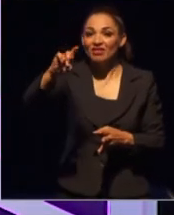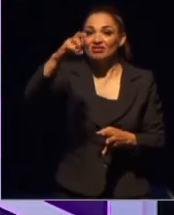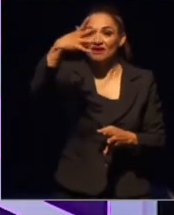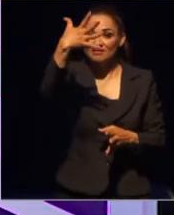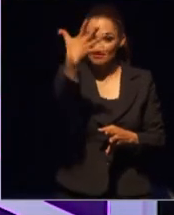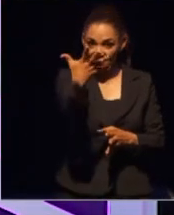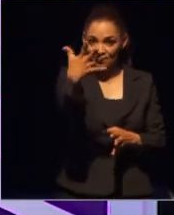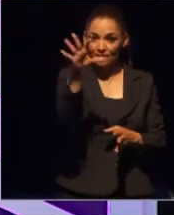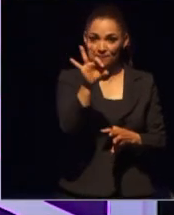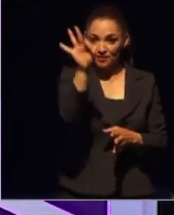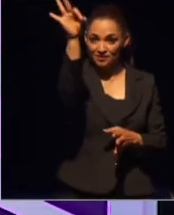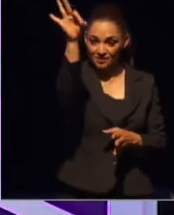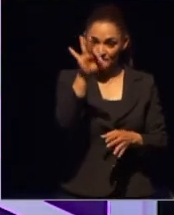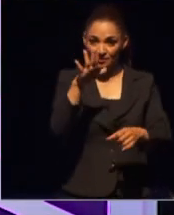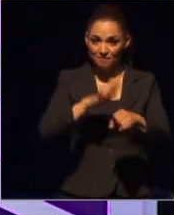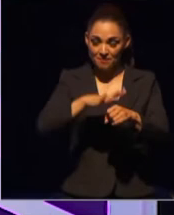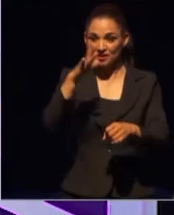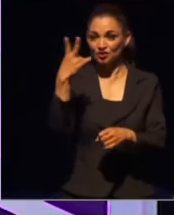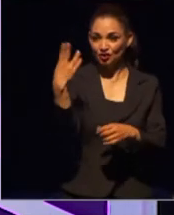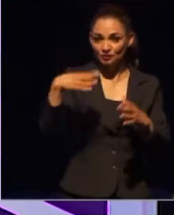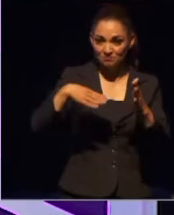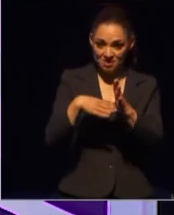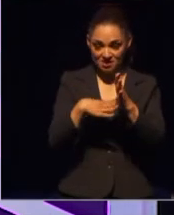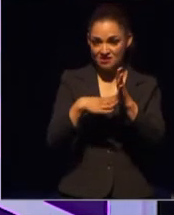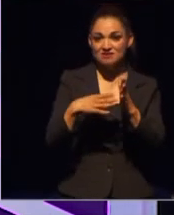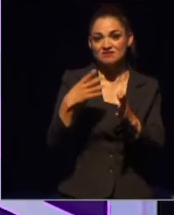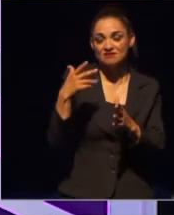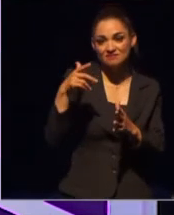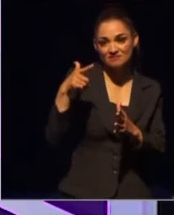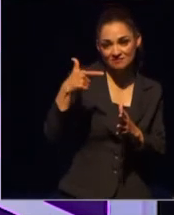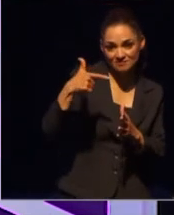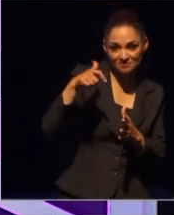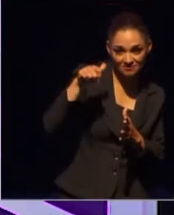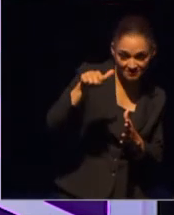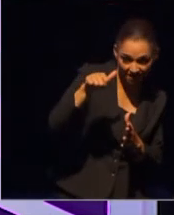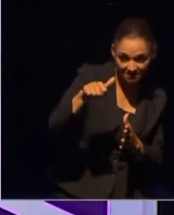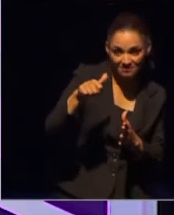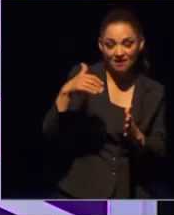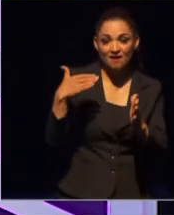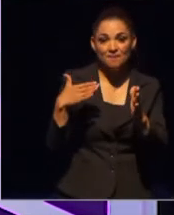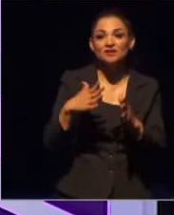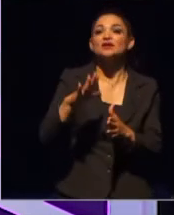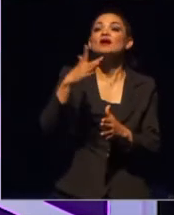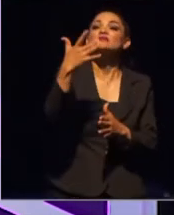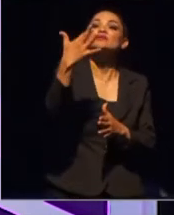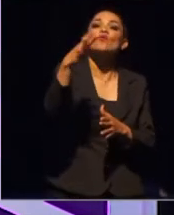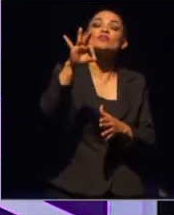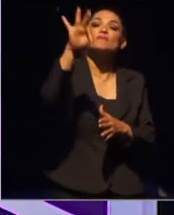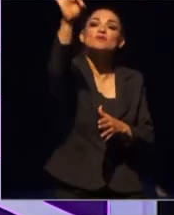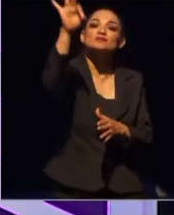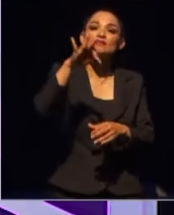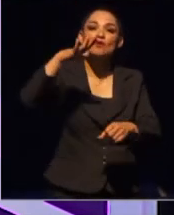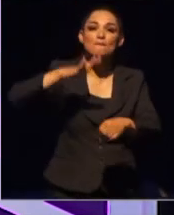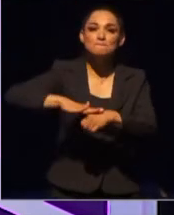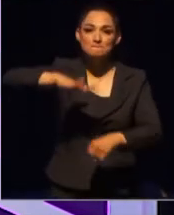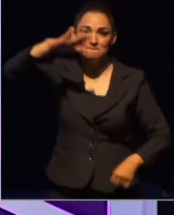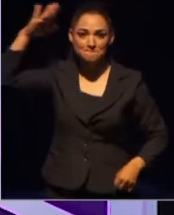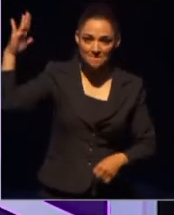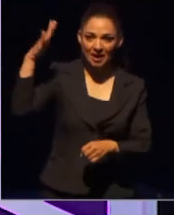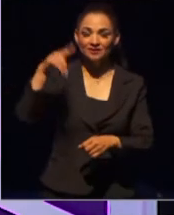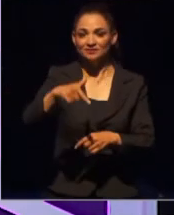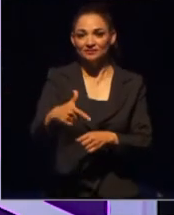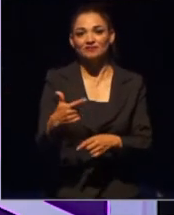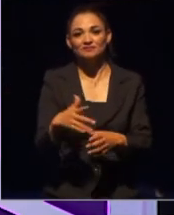35% más que el 2016, los homicidios en 2017 en Culiacán. 50% más respecto a la